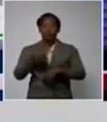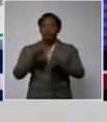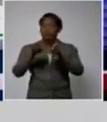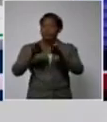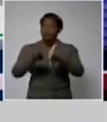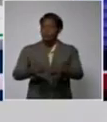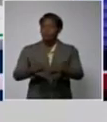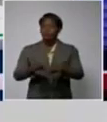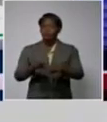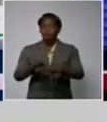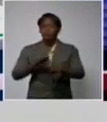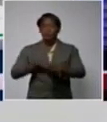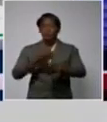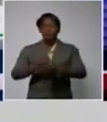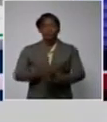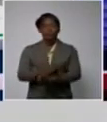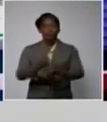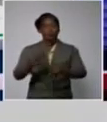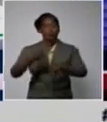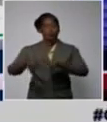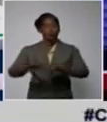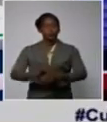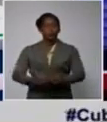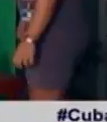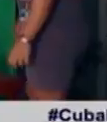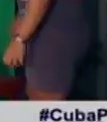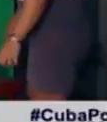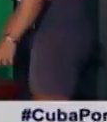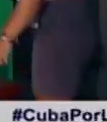una pausa para ampliar otras informaciones.